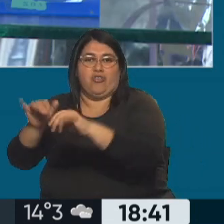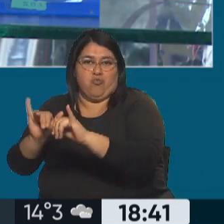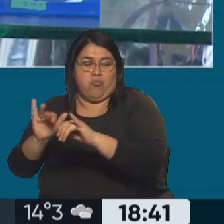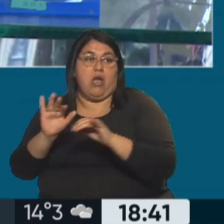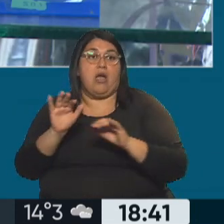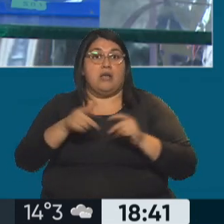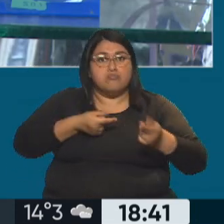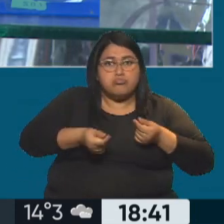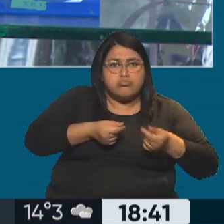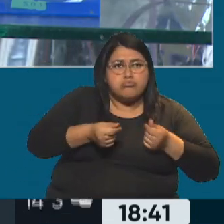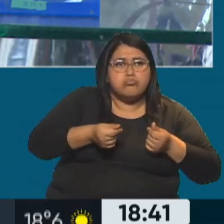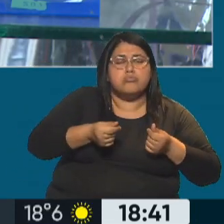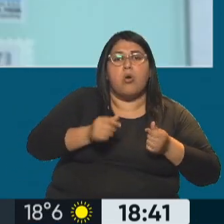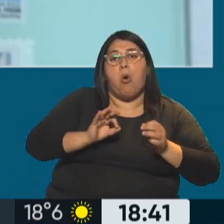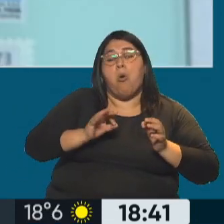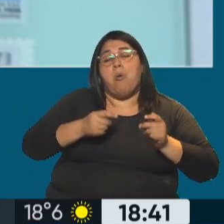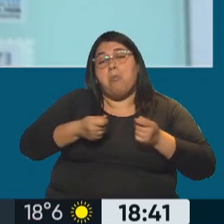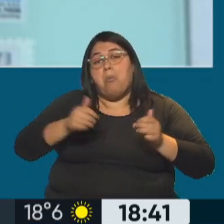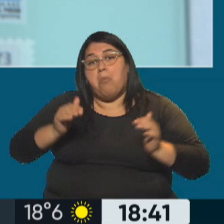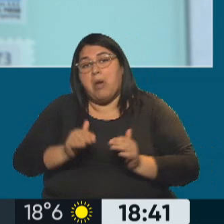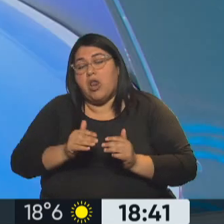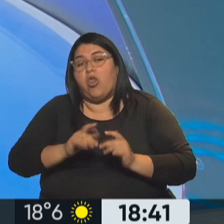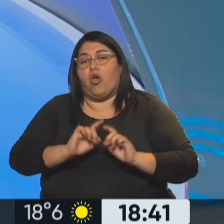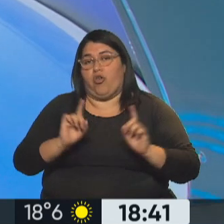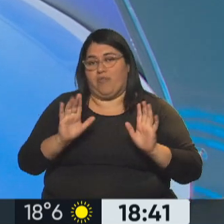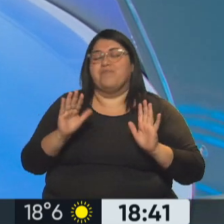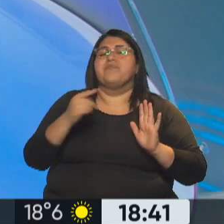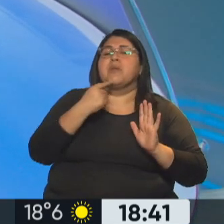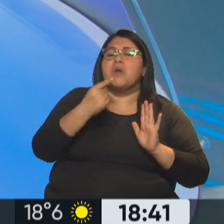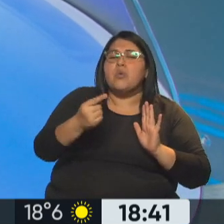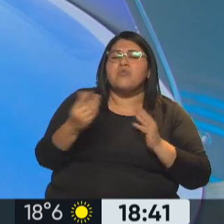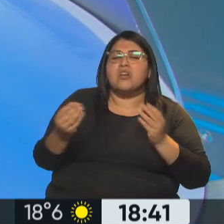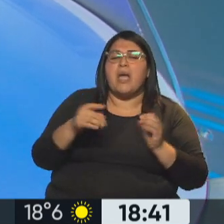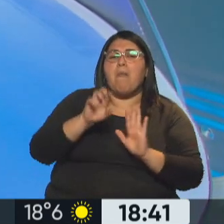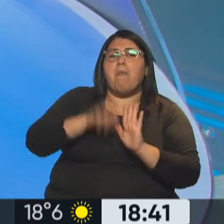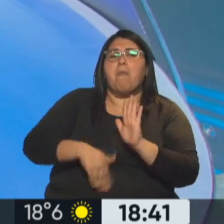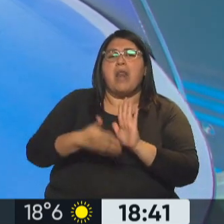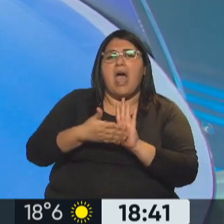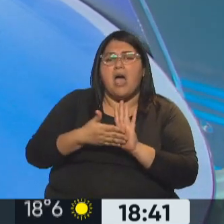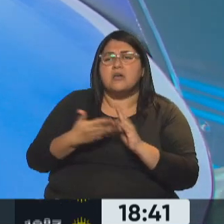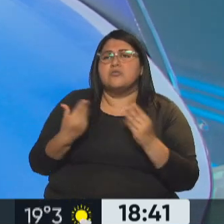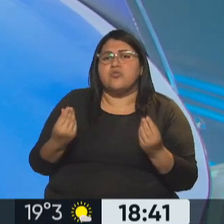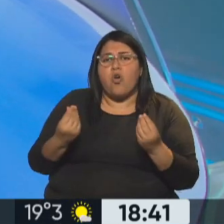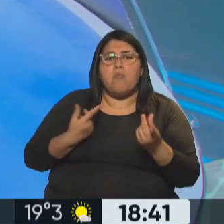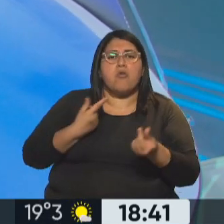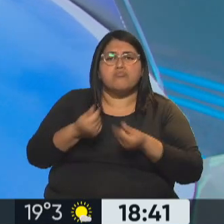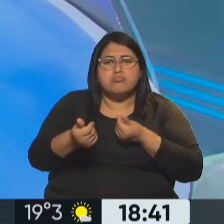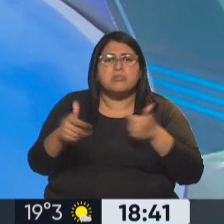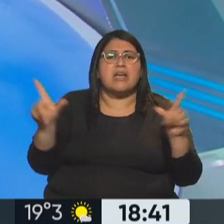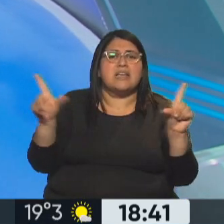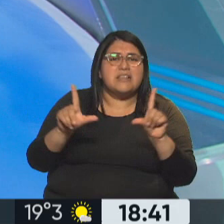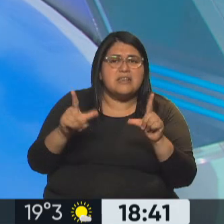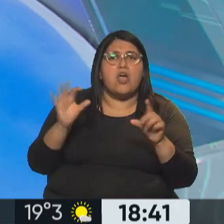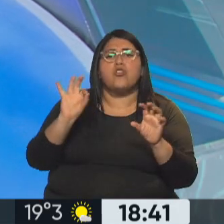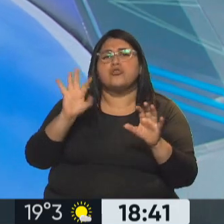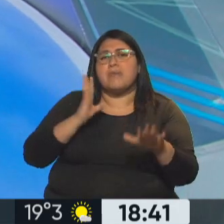sobre los consumidores o no tiene impacto. ¿Y cuáles serían las condiciones de este plan? ¿Cómo se puede encontrar? ¿Se puede acceder en internet? ¿Solo